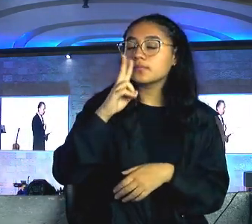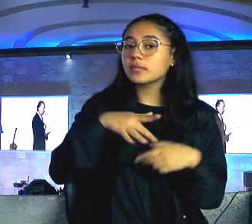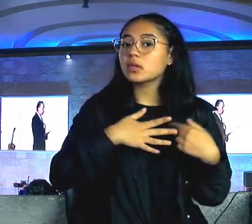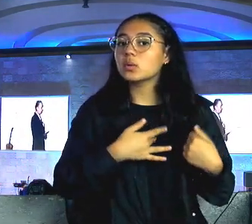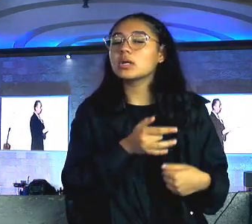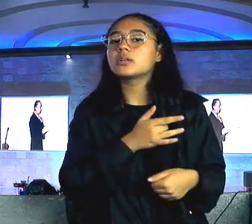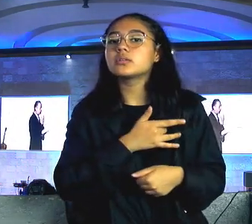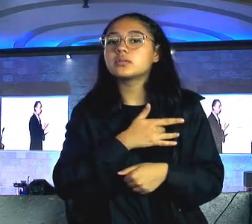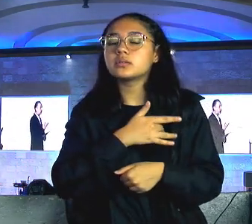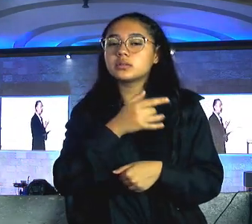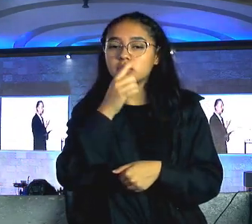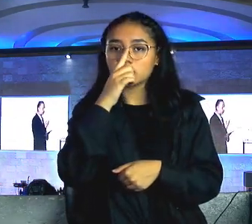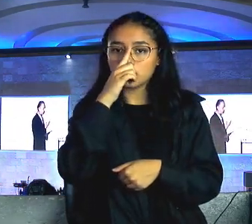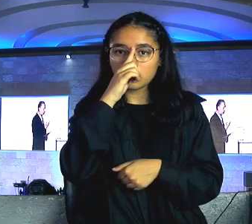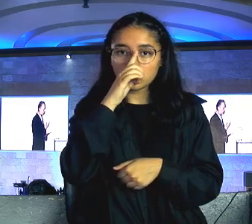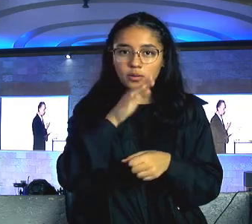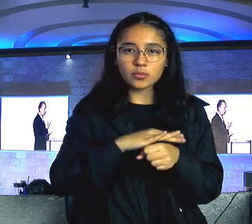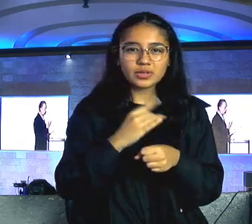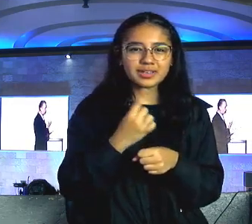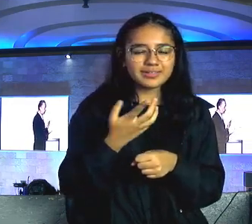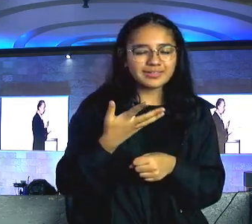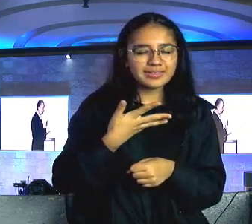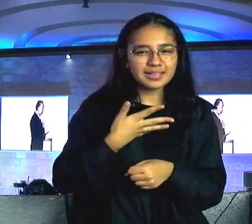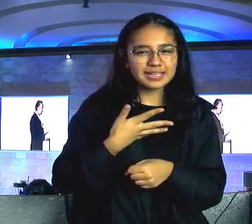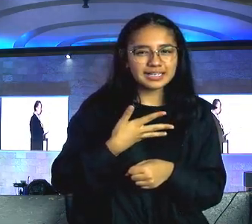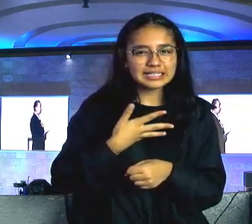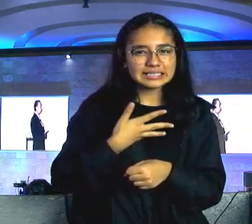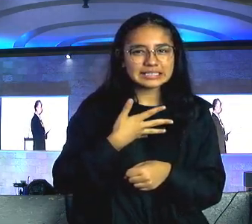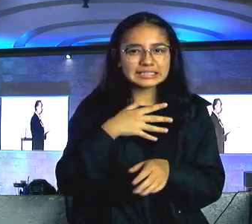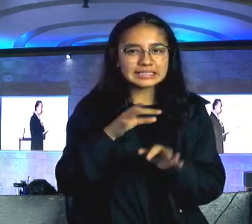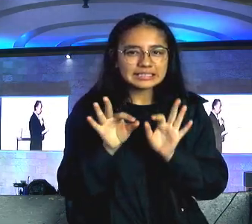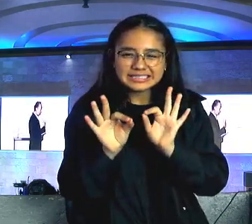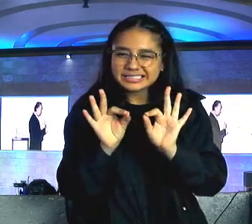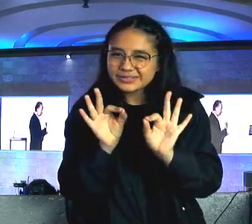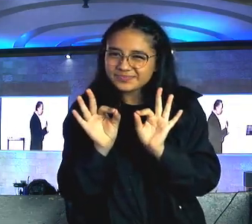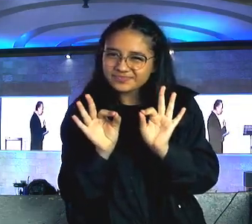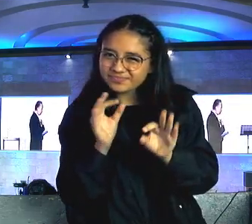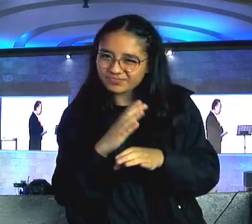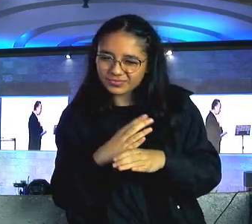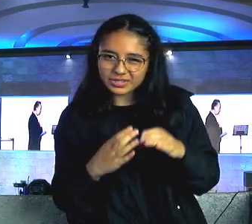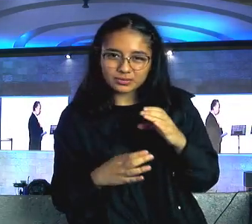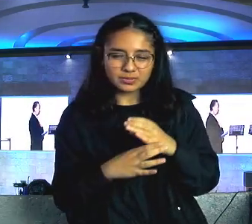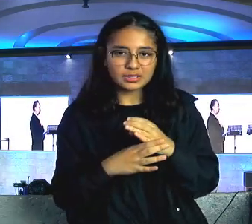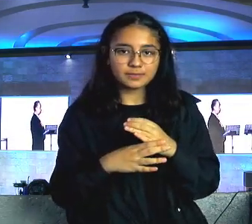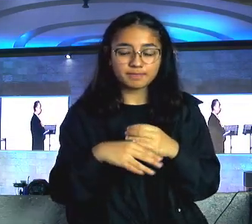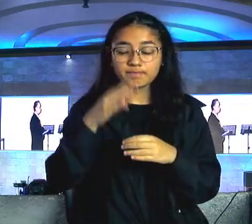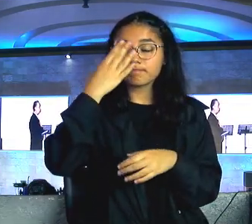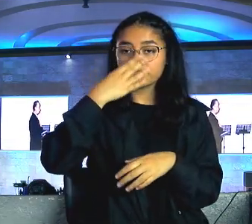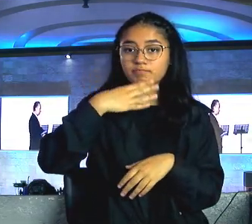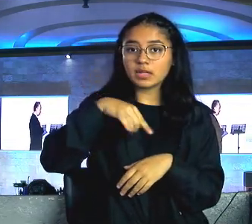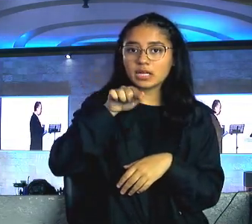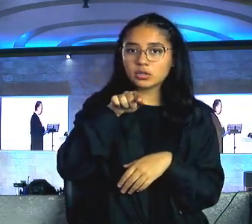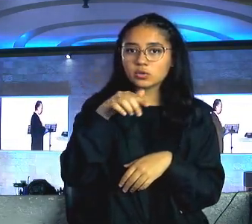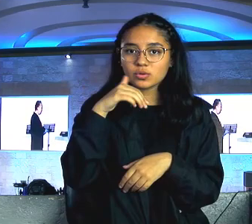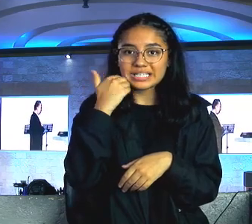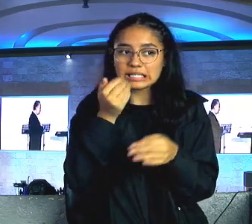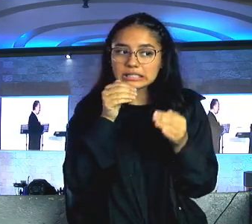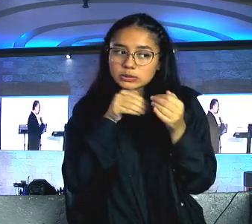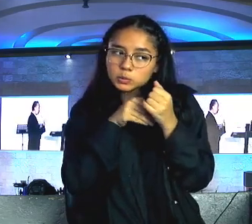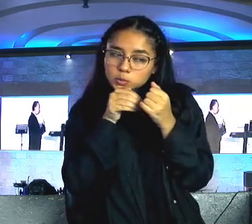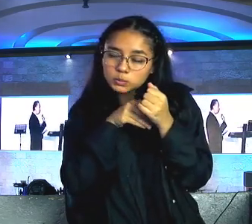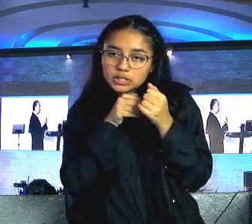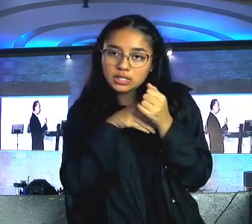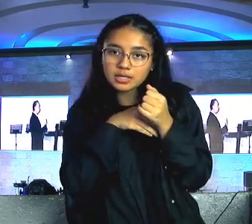tienes determinadas intenciones. Él ve tu corazón y Él sabe lo que pretendes ocultar. Él